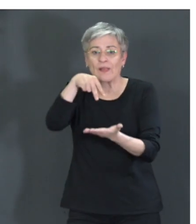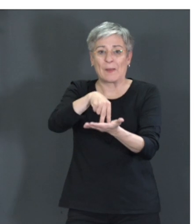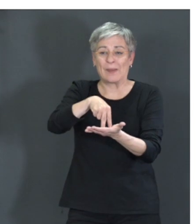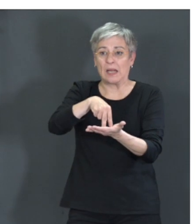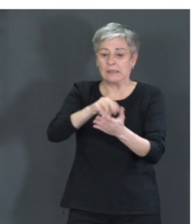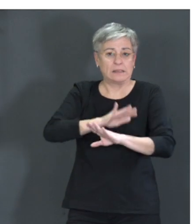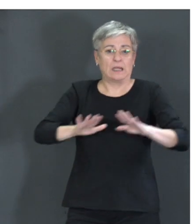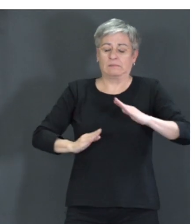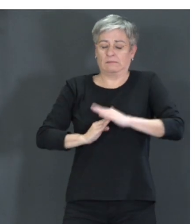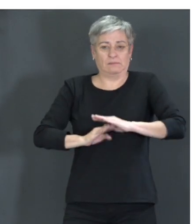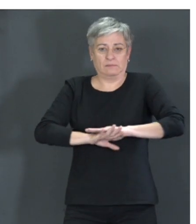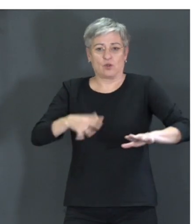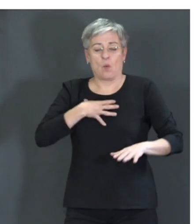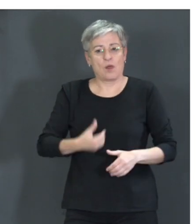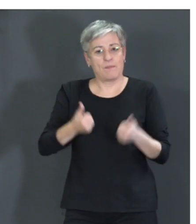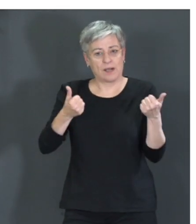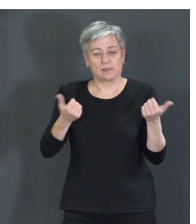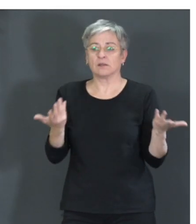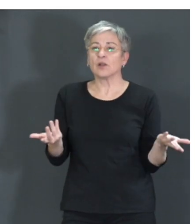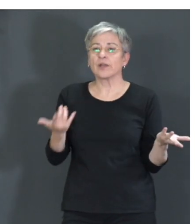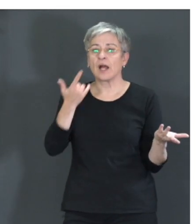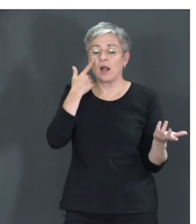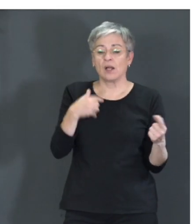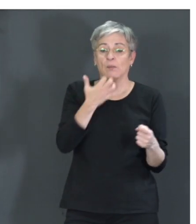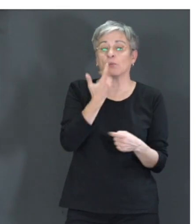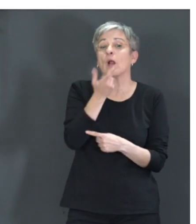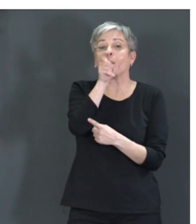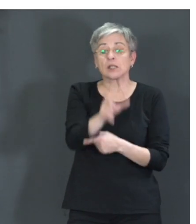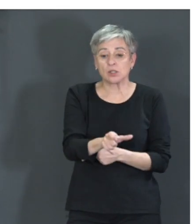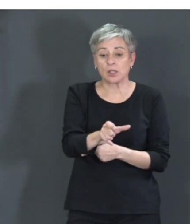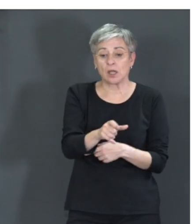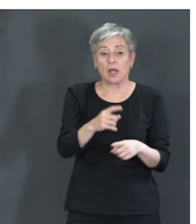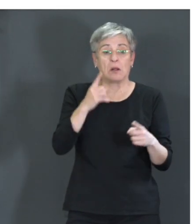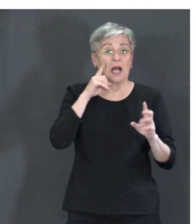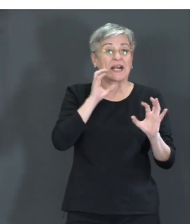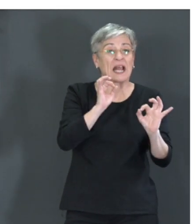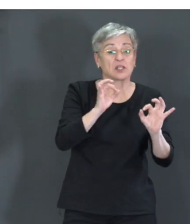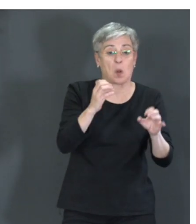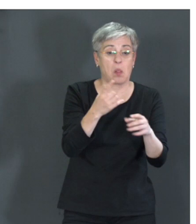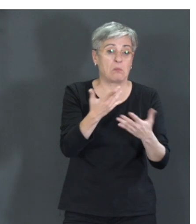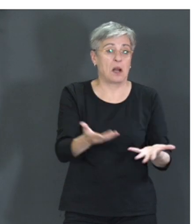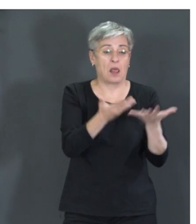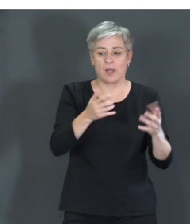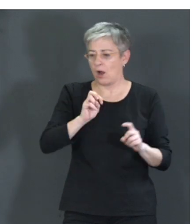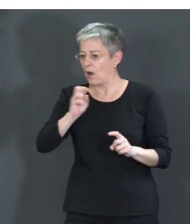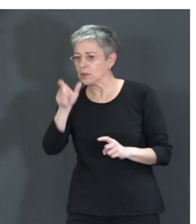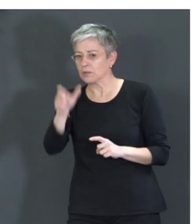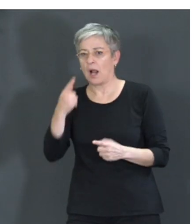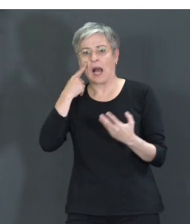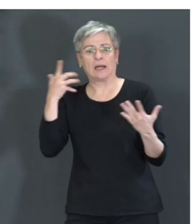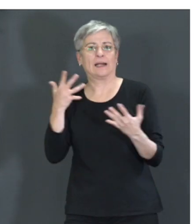pie, ¿no? Entonces hay que reevaluar ese riesgo. Lo que para una persona es un riesgo leve, para otra persona puede ser un riesgo extremo,